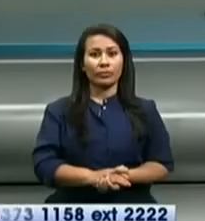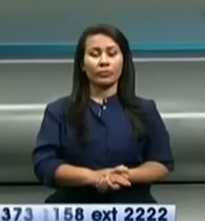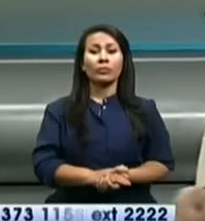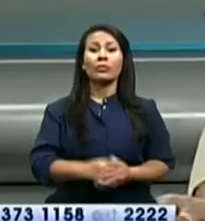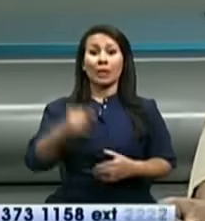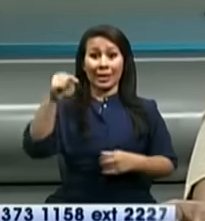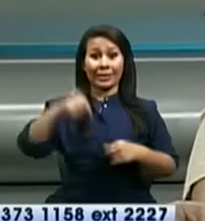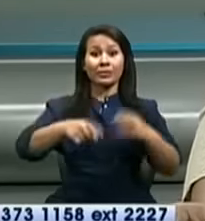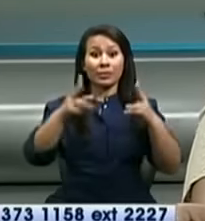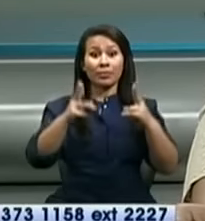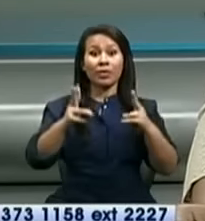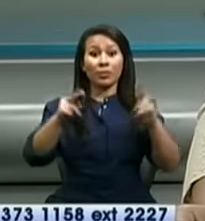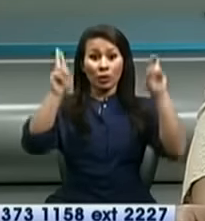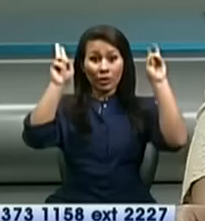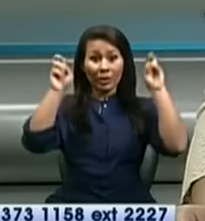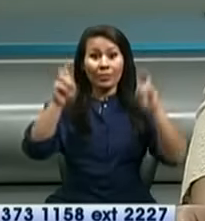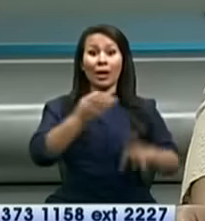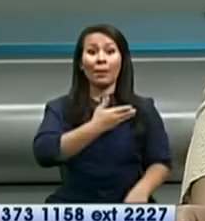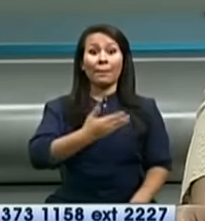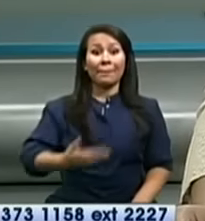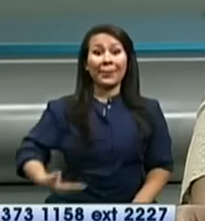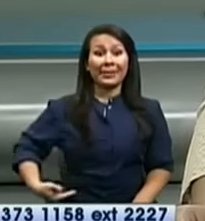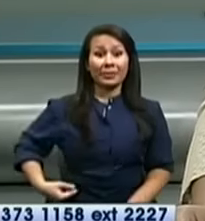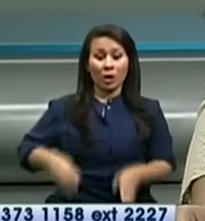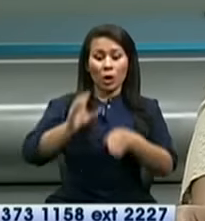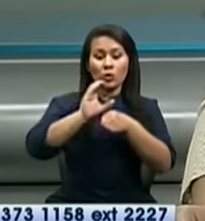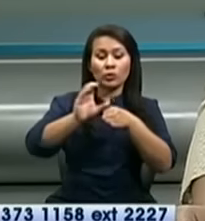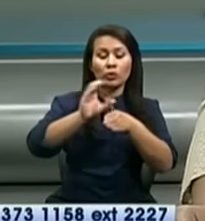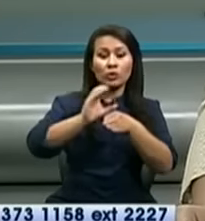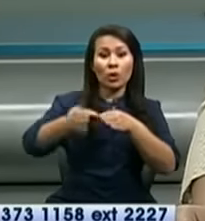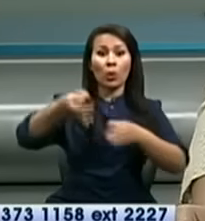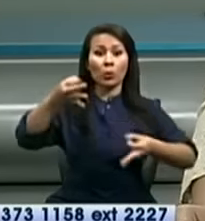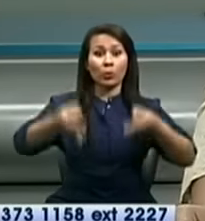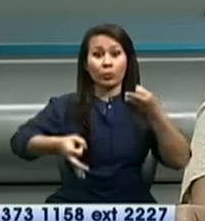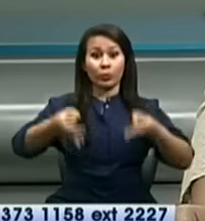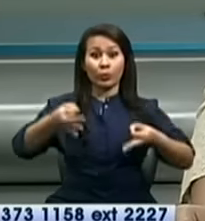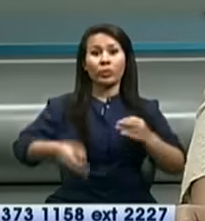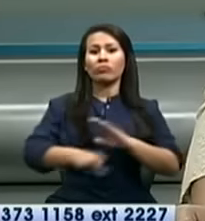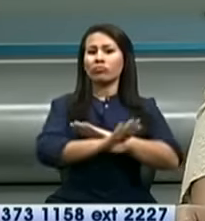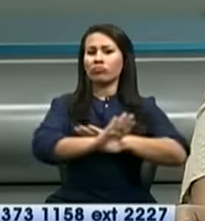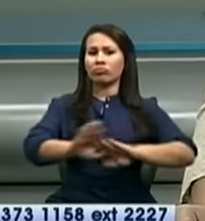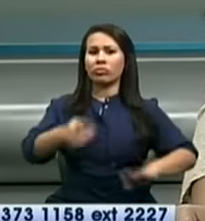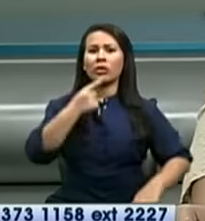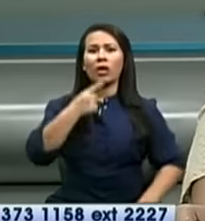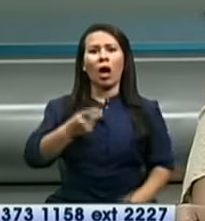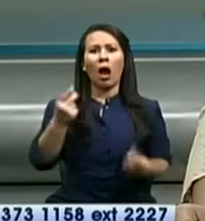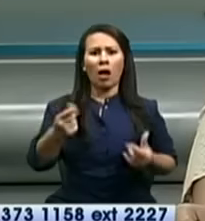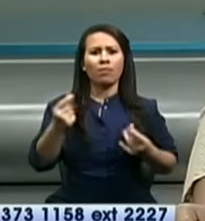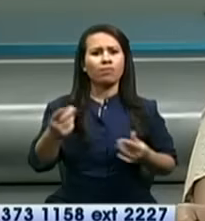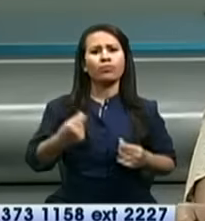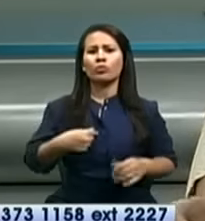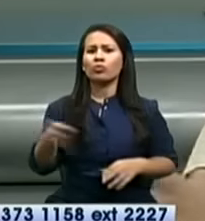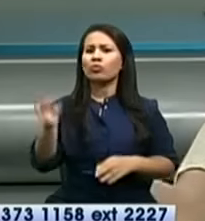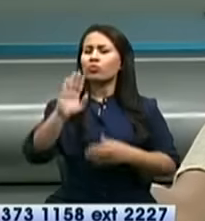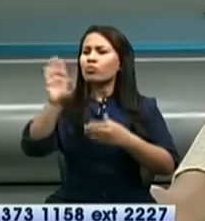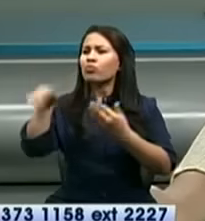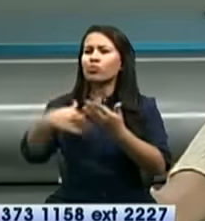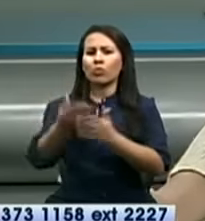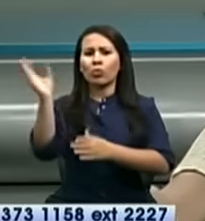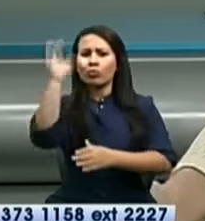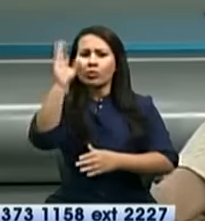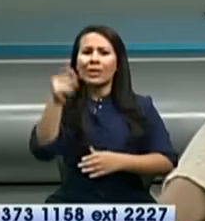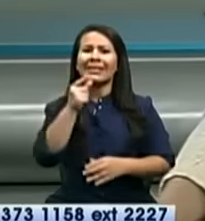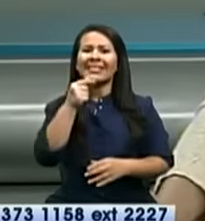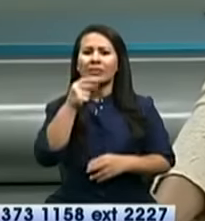En este mismo tema, el presidente del Consejo Nacional de la Judicatura, Gustavo Yalc, garantizó que habrá agilidad y transparencia en el proceso